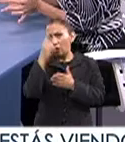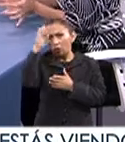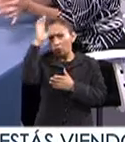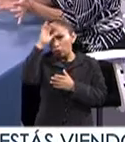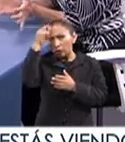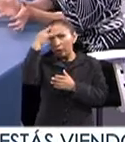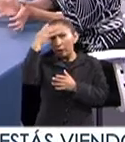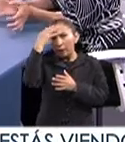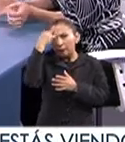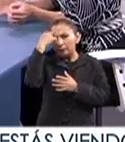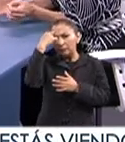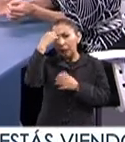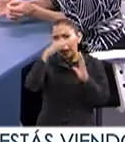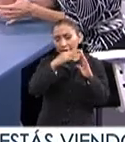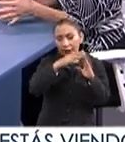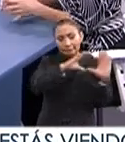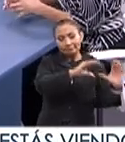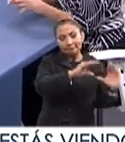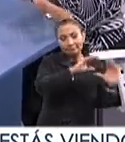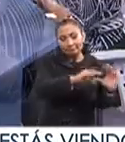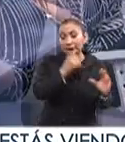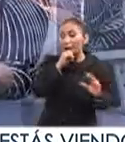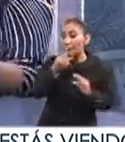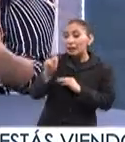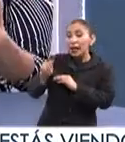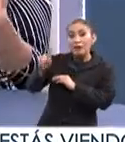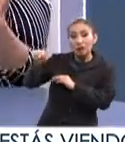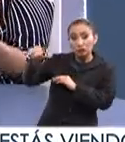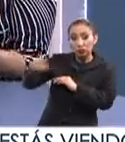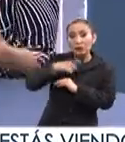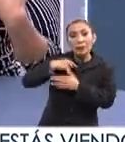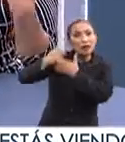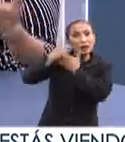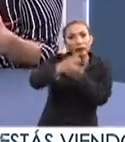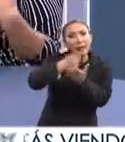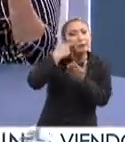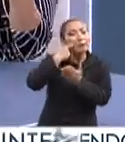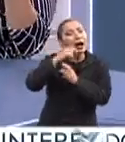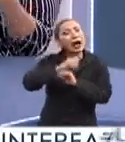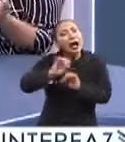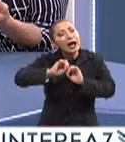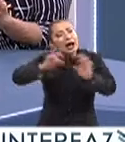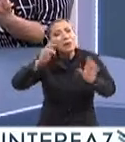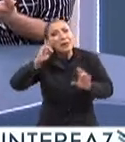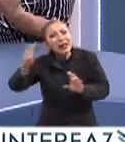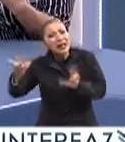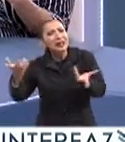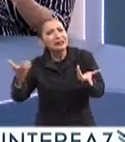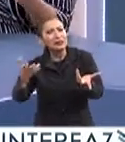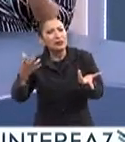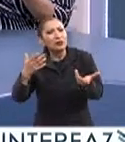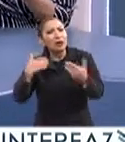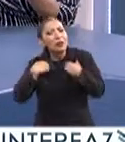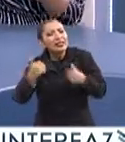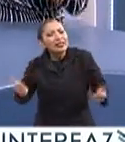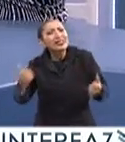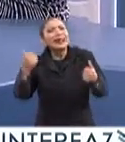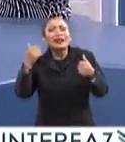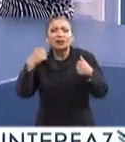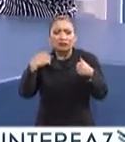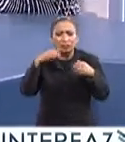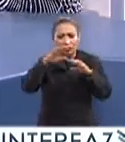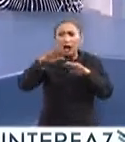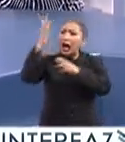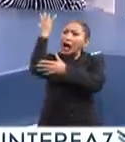cultura en el casa, no solo las televisoras deben ayudar a favorecer una acción de comprensión de que,